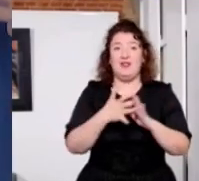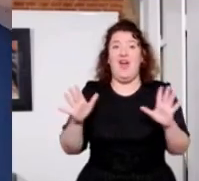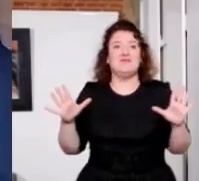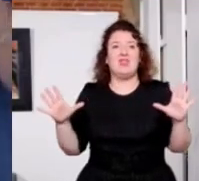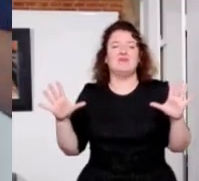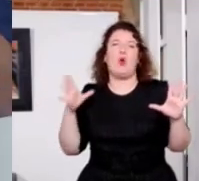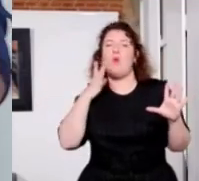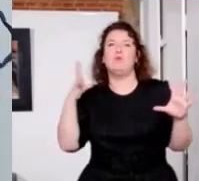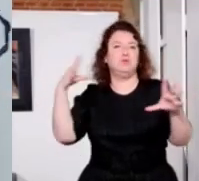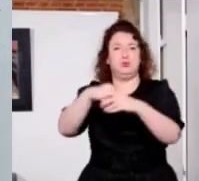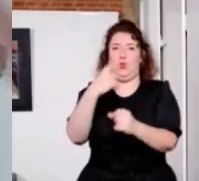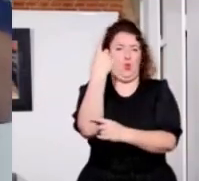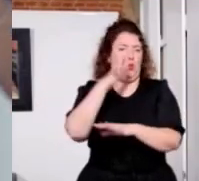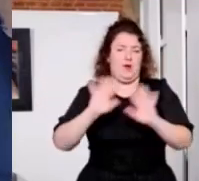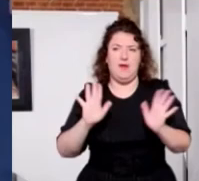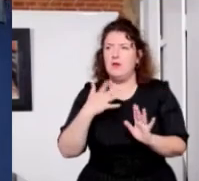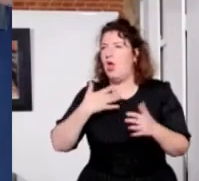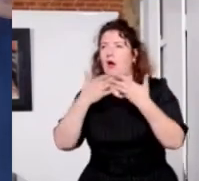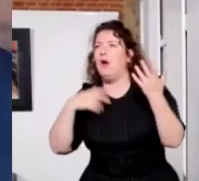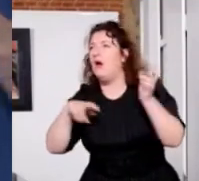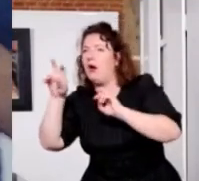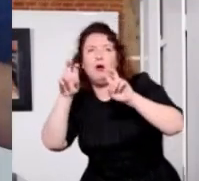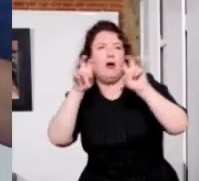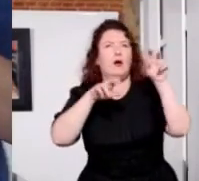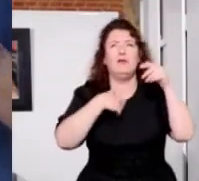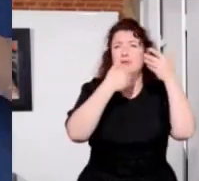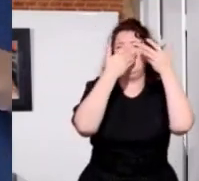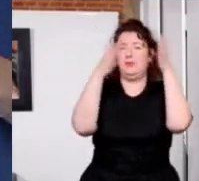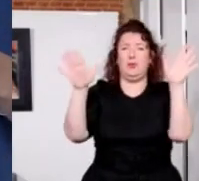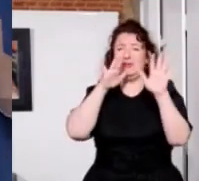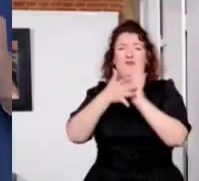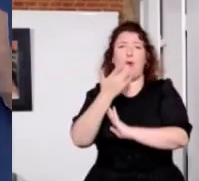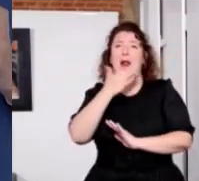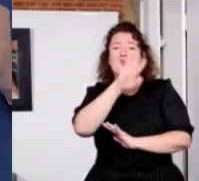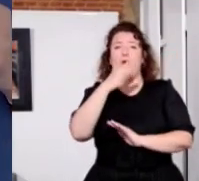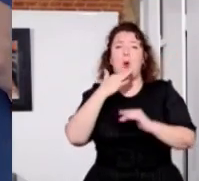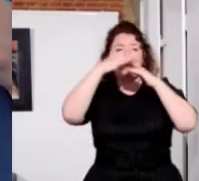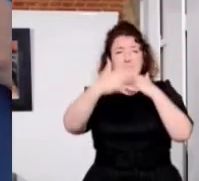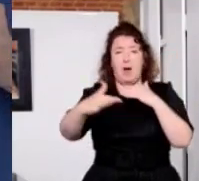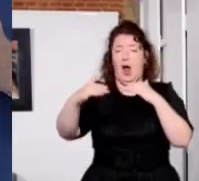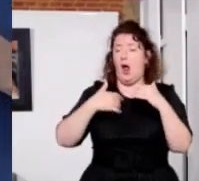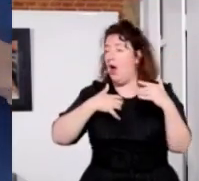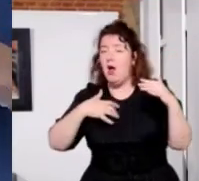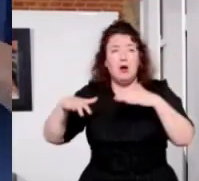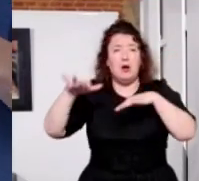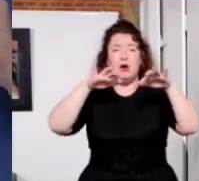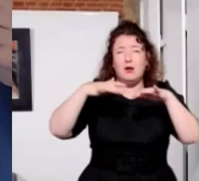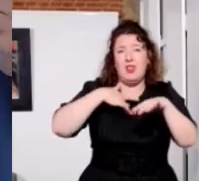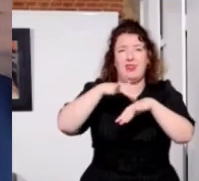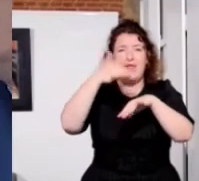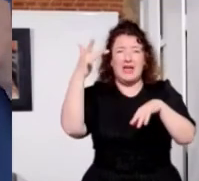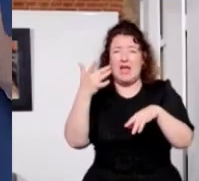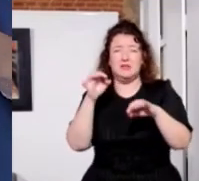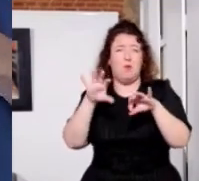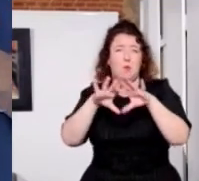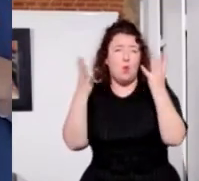centralizadas en un mismo sitio, para que no nos perdamos en el mar que significa el espacio digital y no